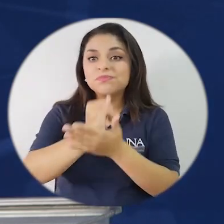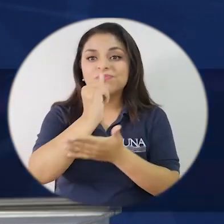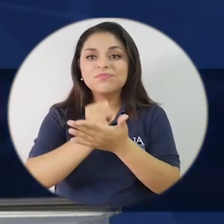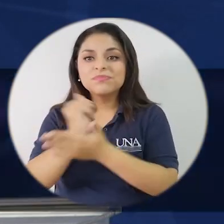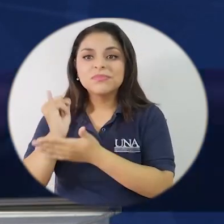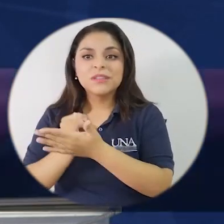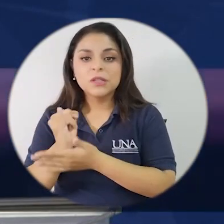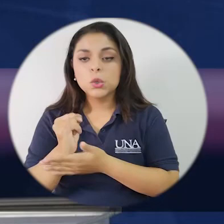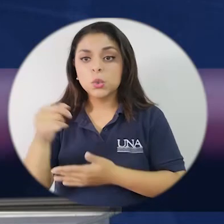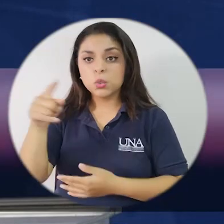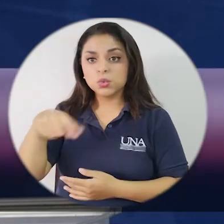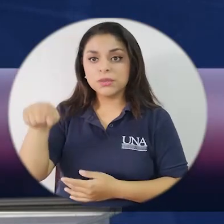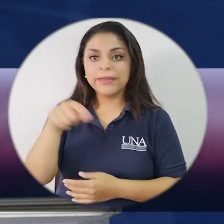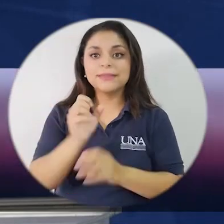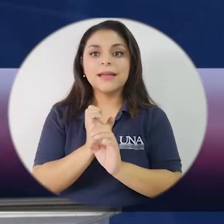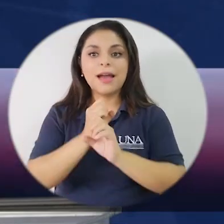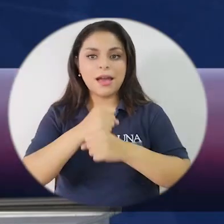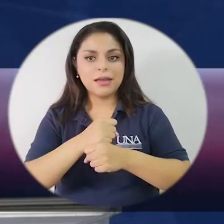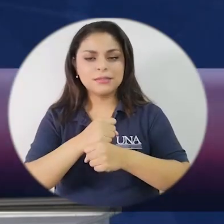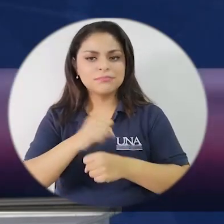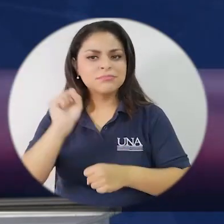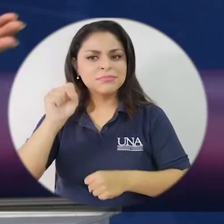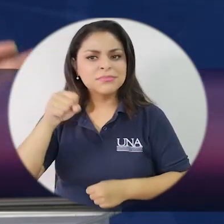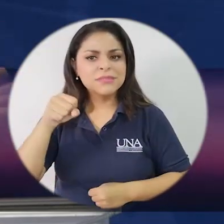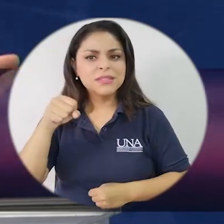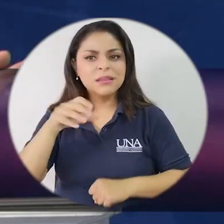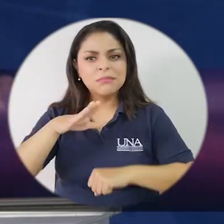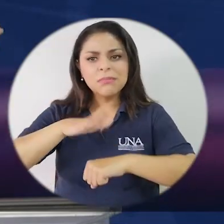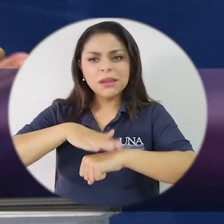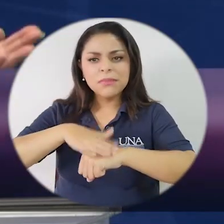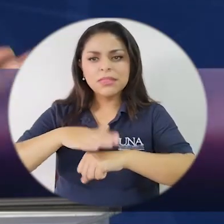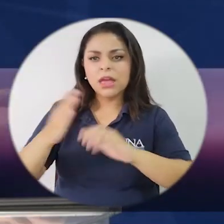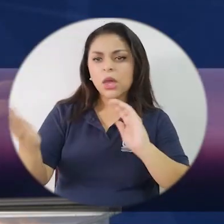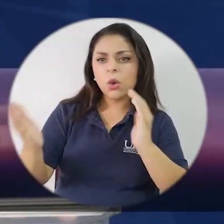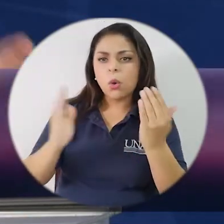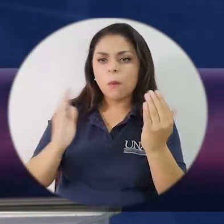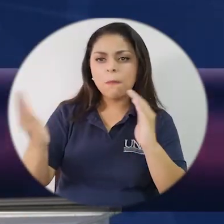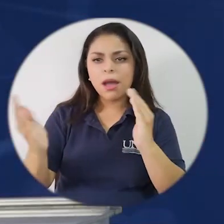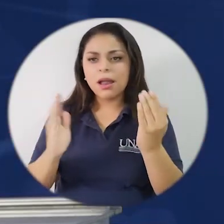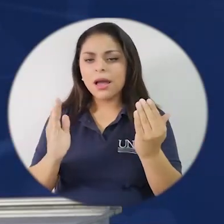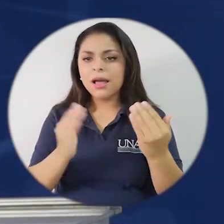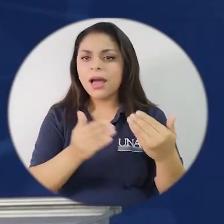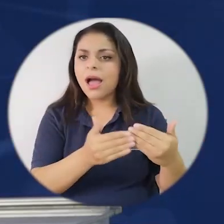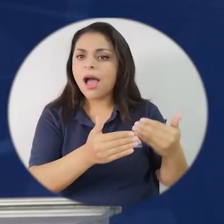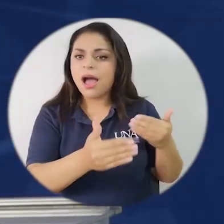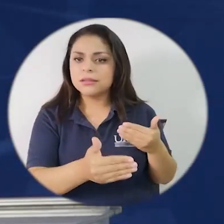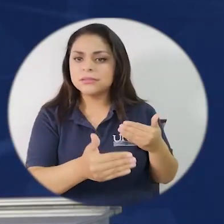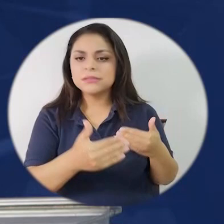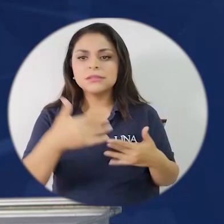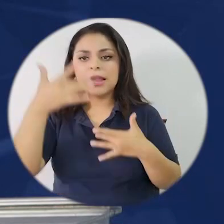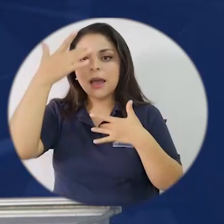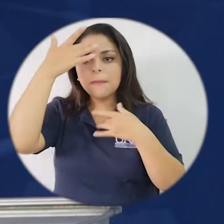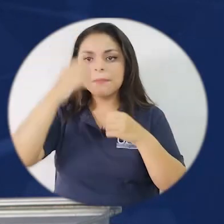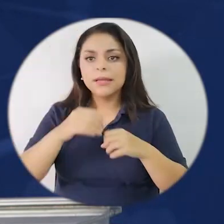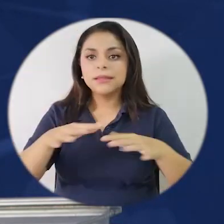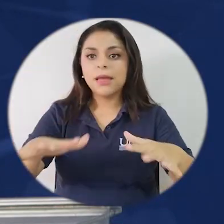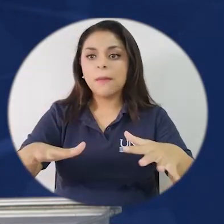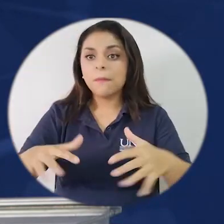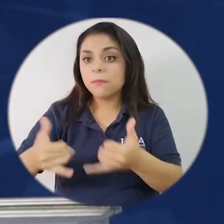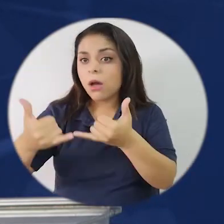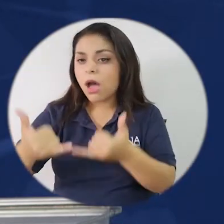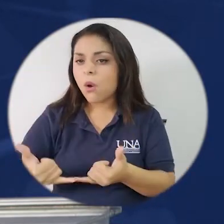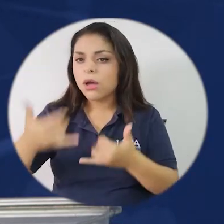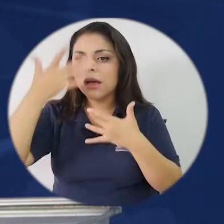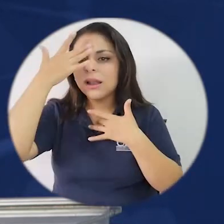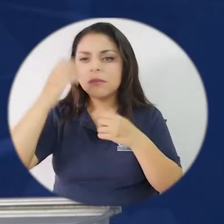investigaciones que ustedes han venido realizando sí les han permitido hacer como esa comparación de antes de la pandemia, durante la pandemia. Tal vez, Emanuel, si nos cuenta un